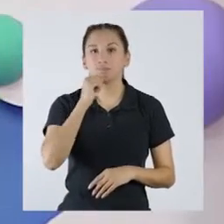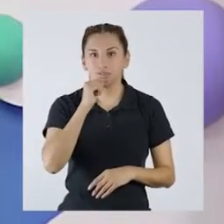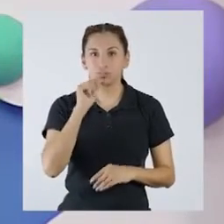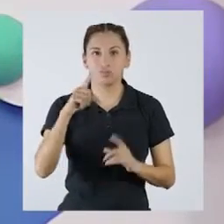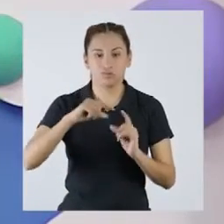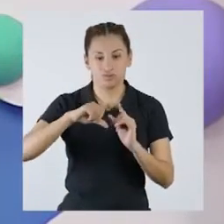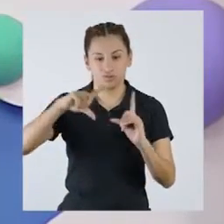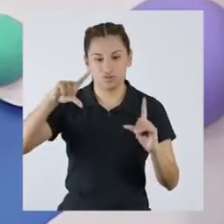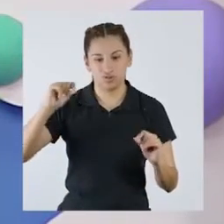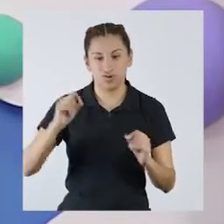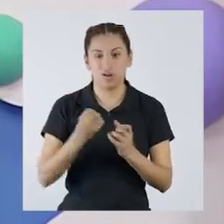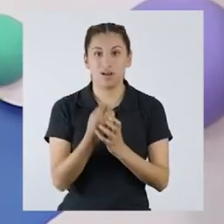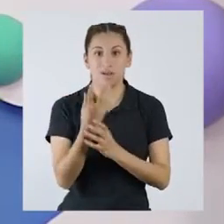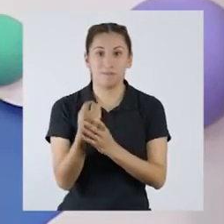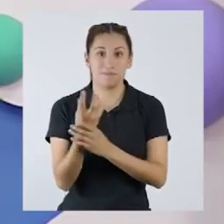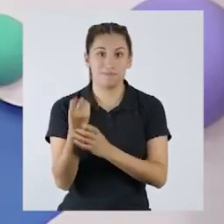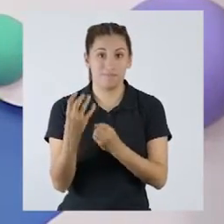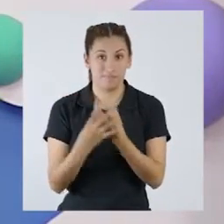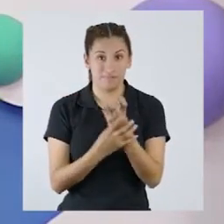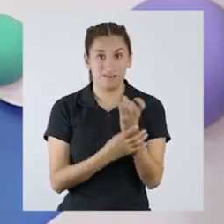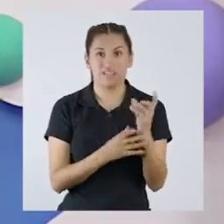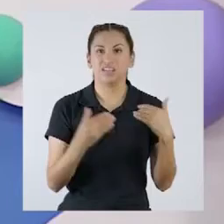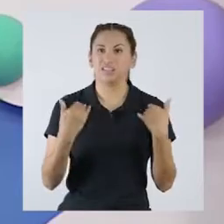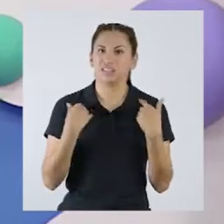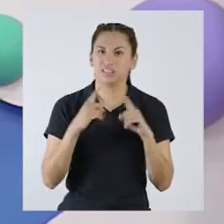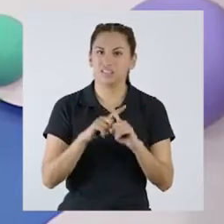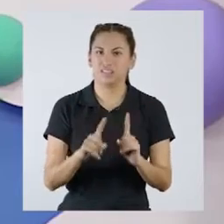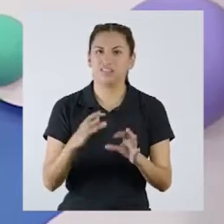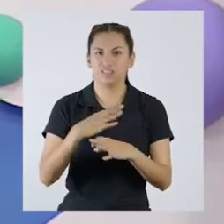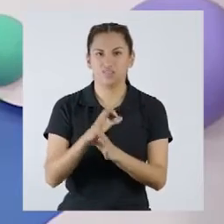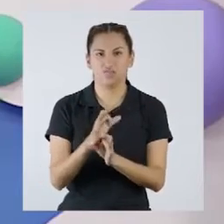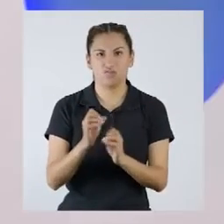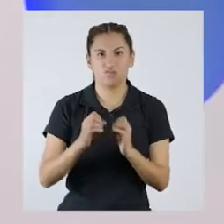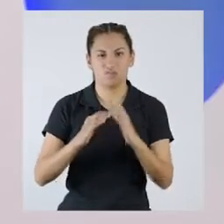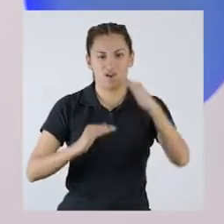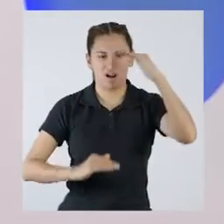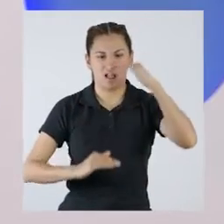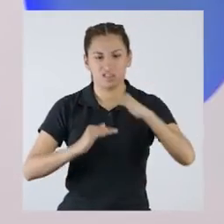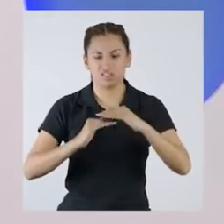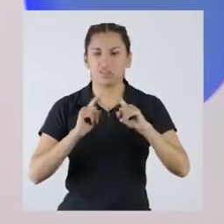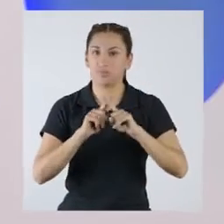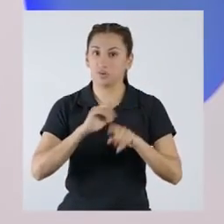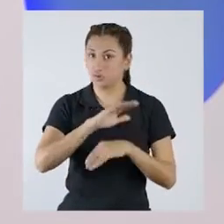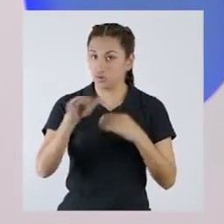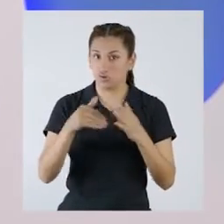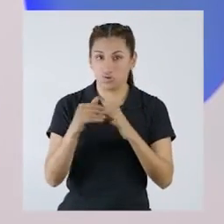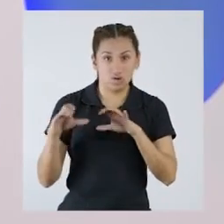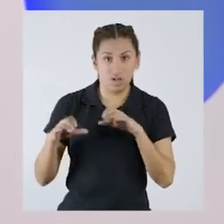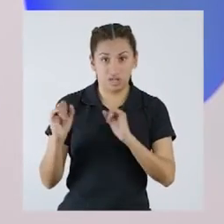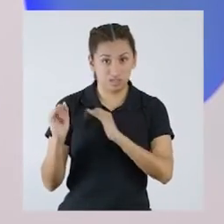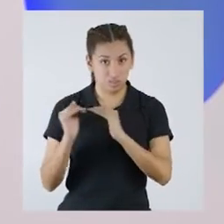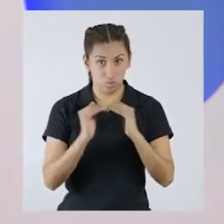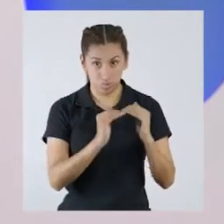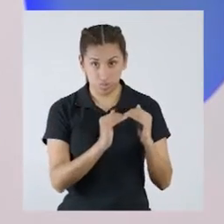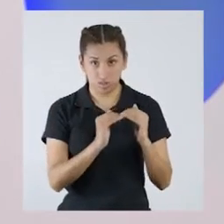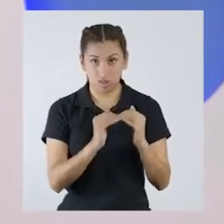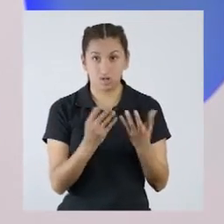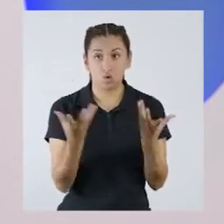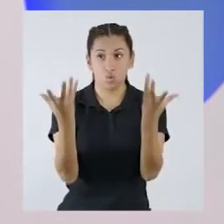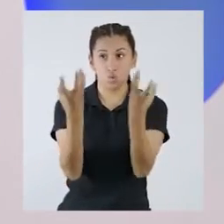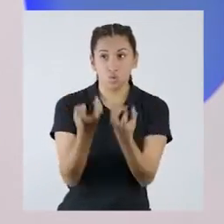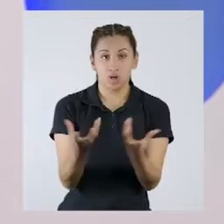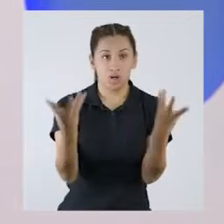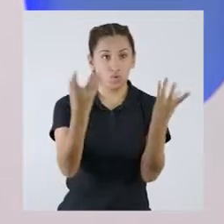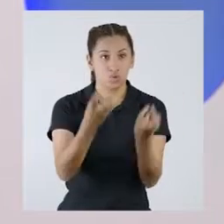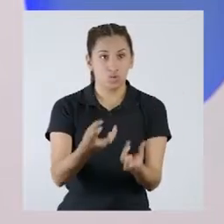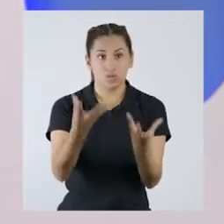Profesora, las hojas de las plantas tienen diferentes formas y tamaños, pero todas realizan la misma función. Captan